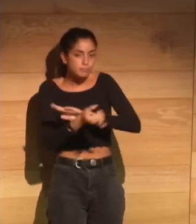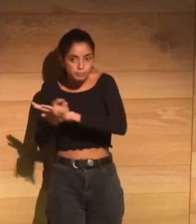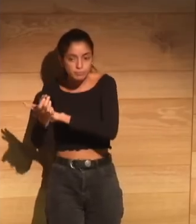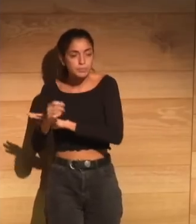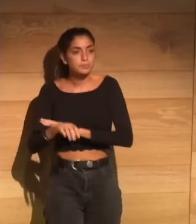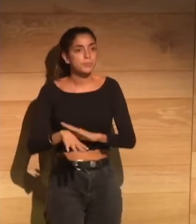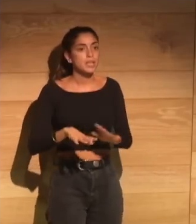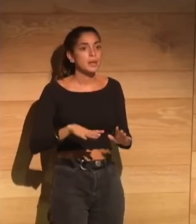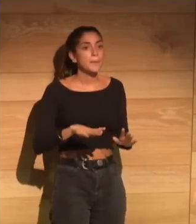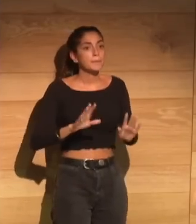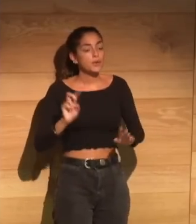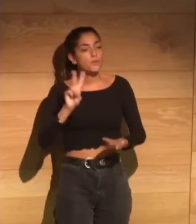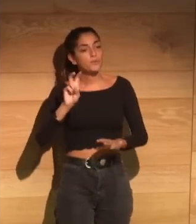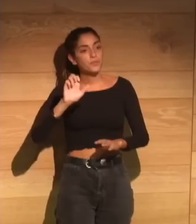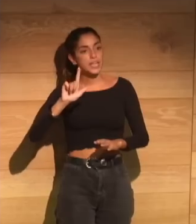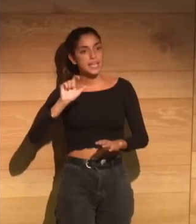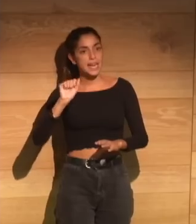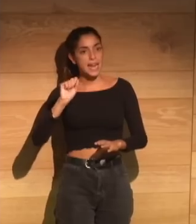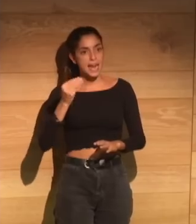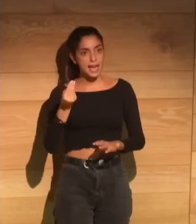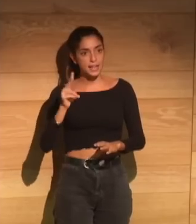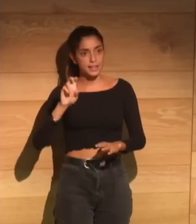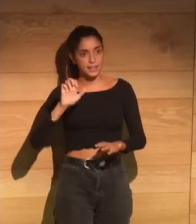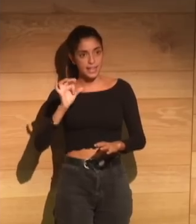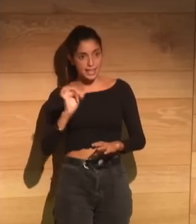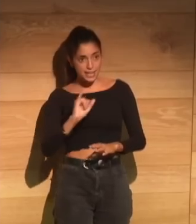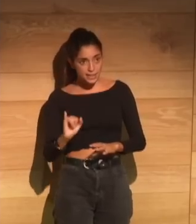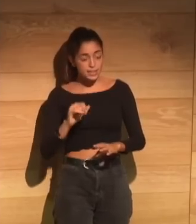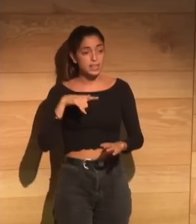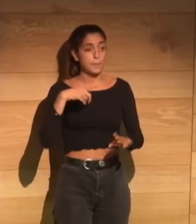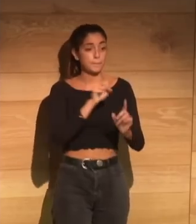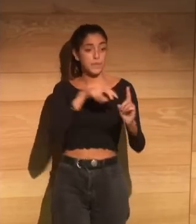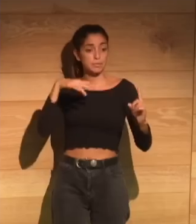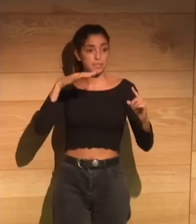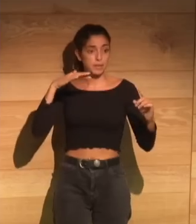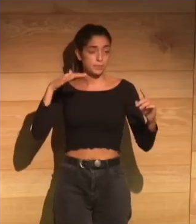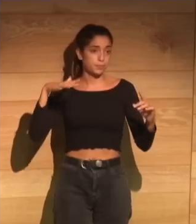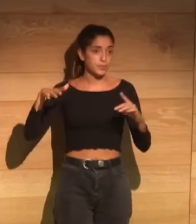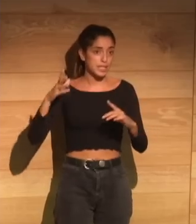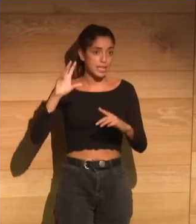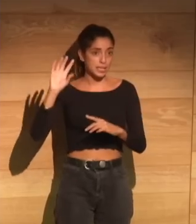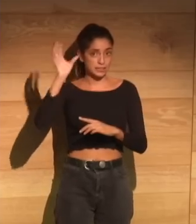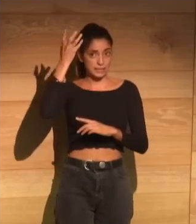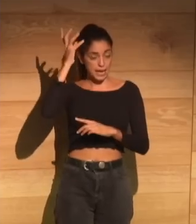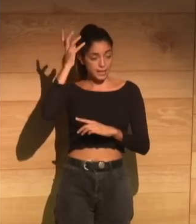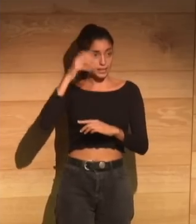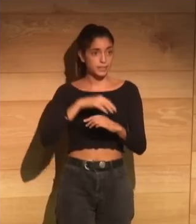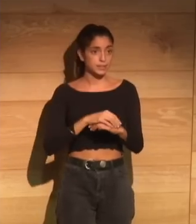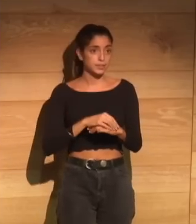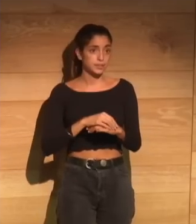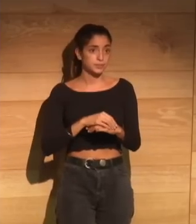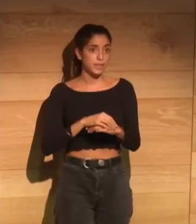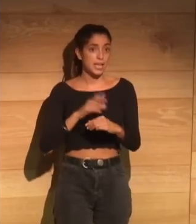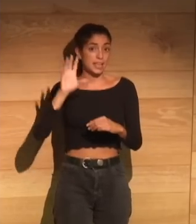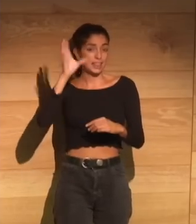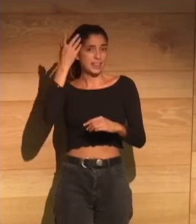supuesto, Velázquez, cuando hablamos siempre de su famosa perspectiva aérea, que no es la perspectiva desde el cielo, no es un plano cenital, sino